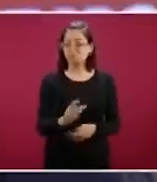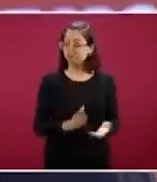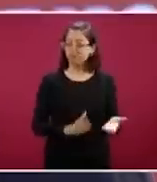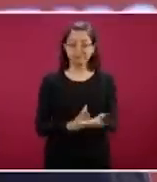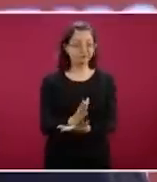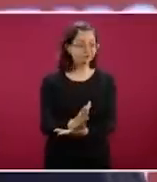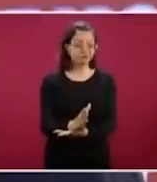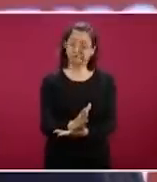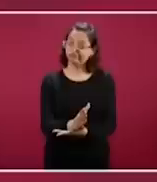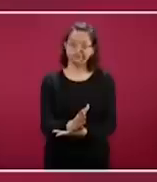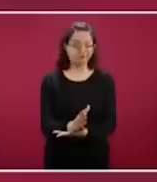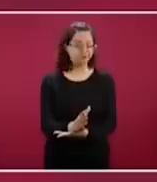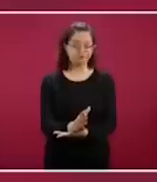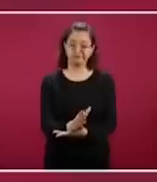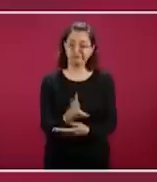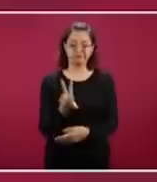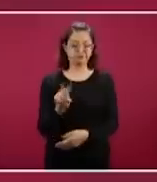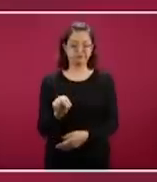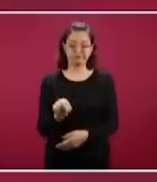Intervencionismo, no.